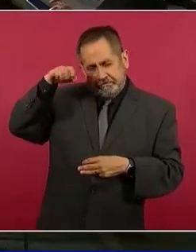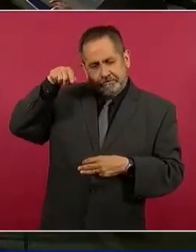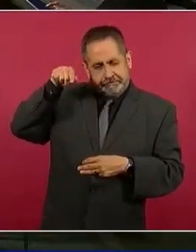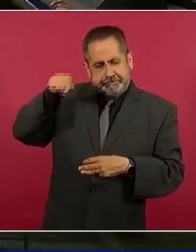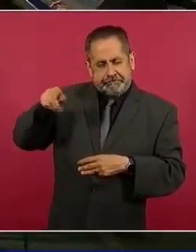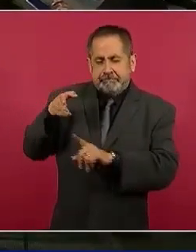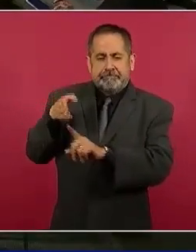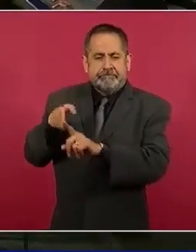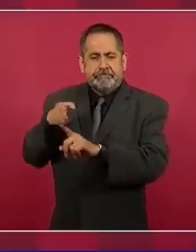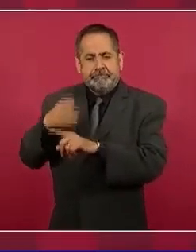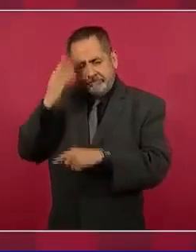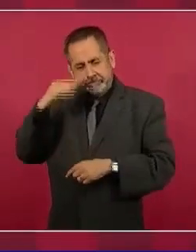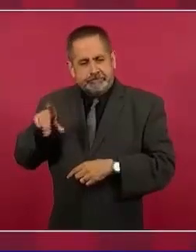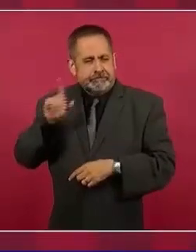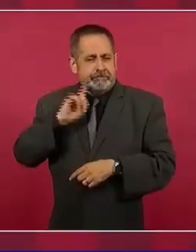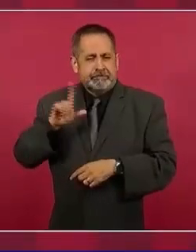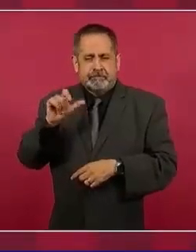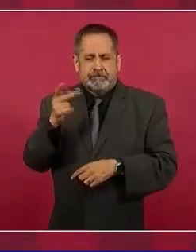por la señora Le Pen.